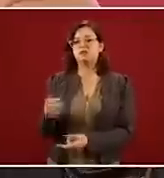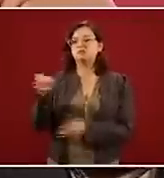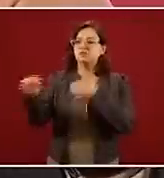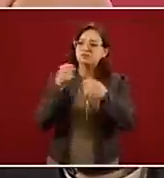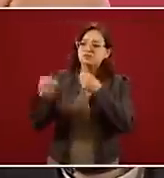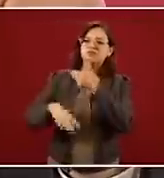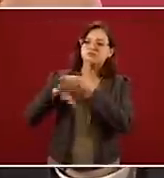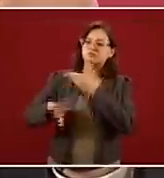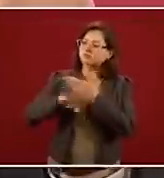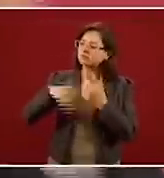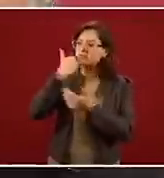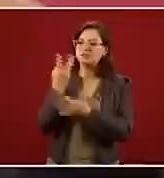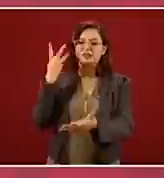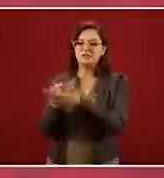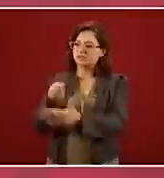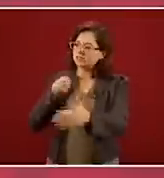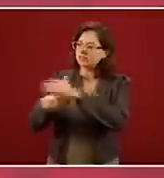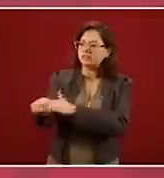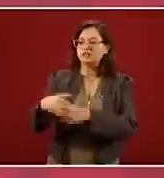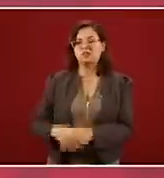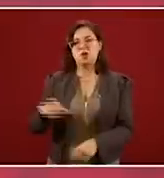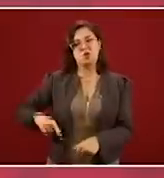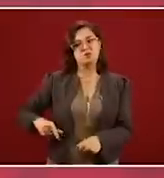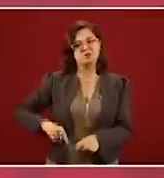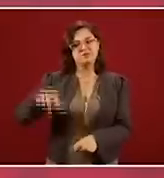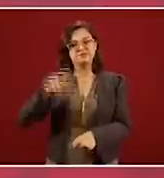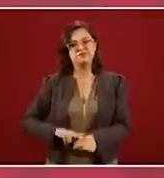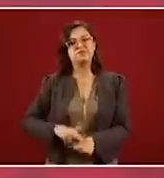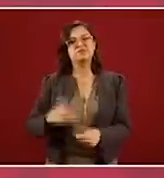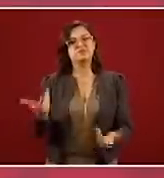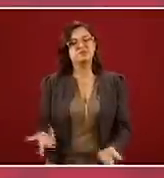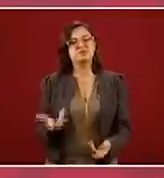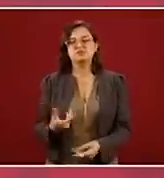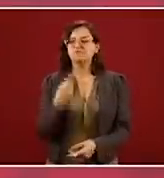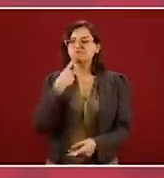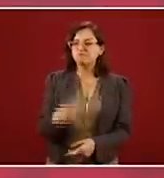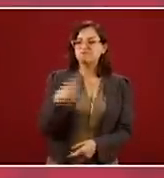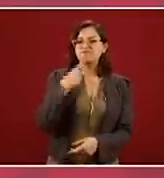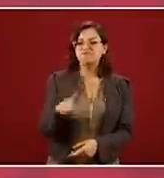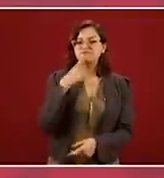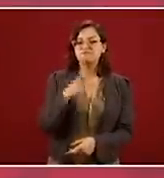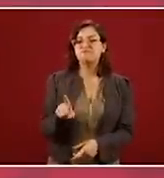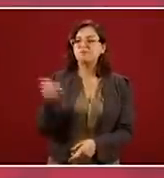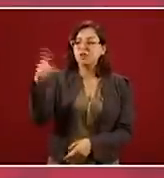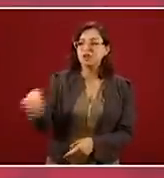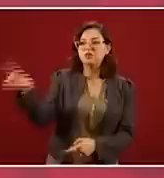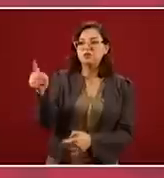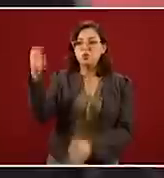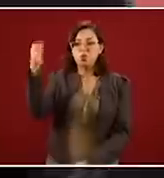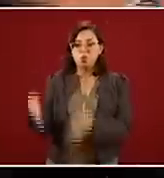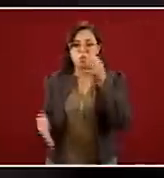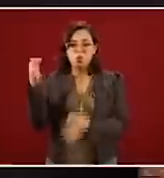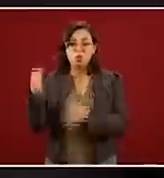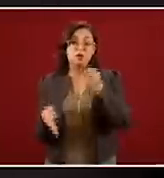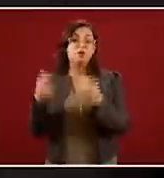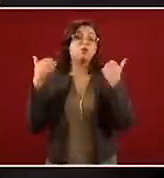periodista y se quejaba el gobernador de que los jueces, hasta eso, en